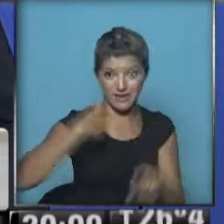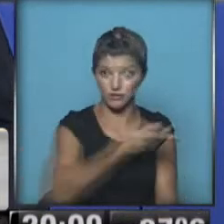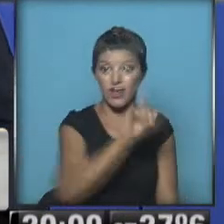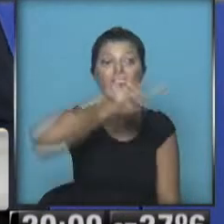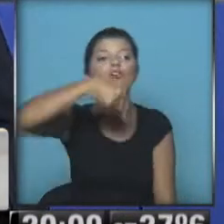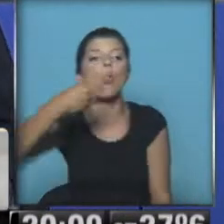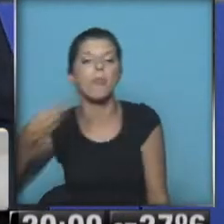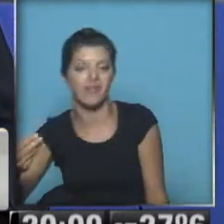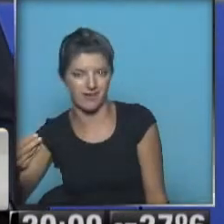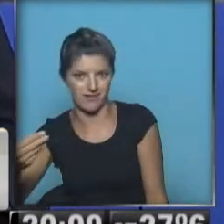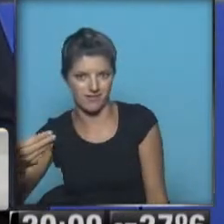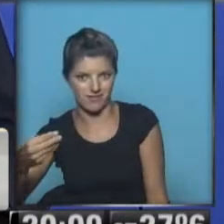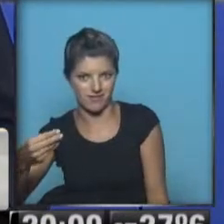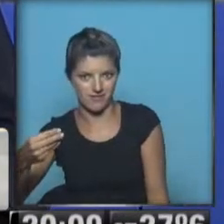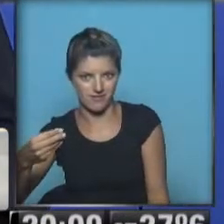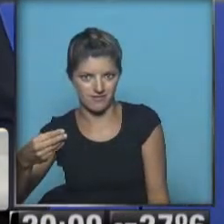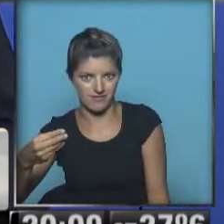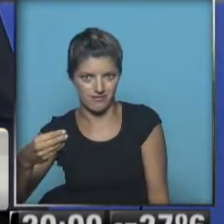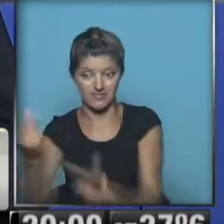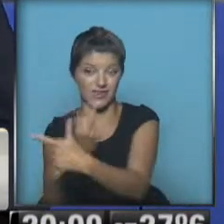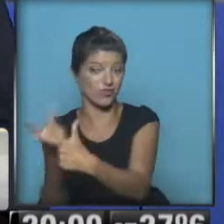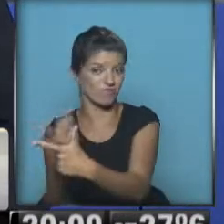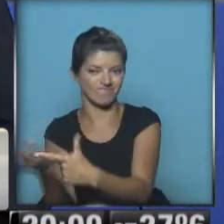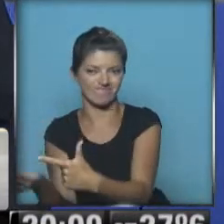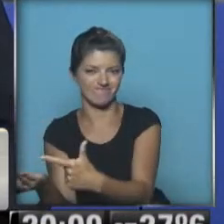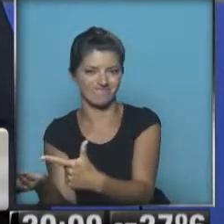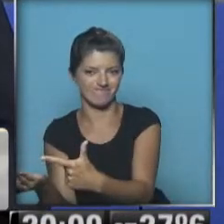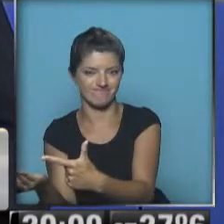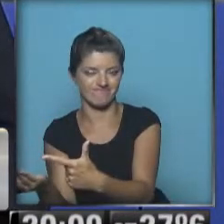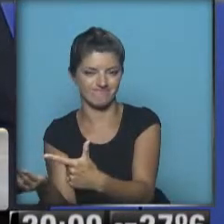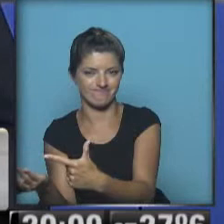provienen justamente de estos flancos, ¿no?